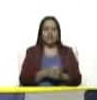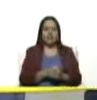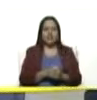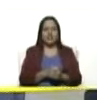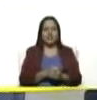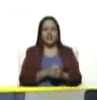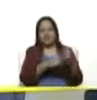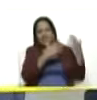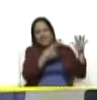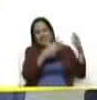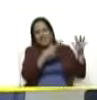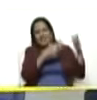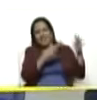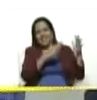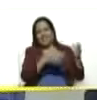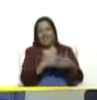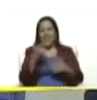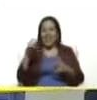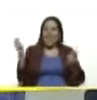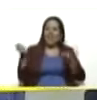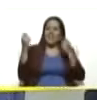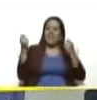Ajá. Trajeron su barro por aquí.